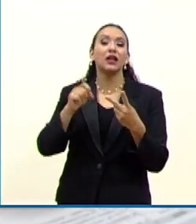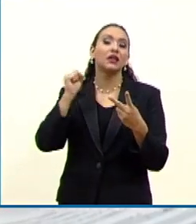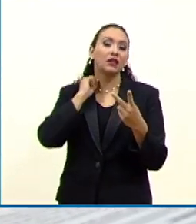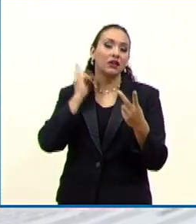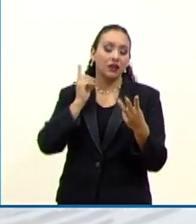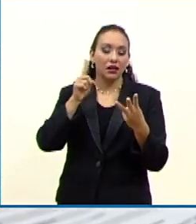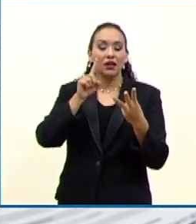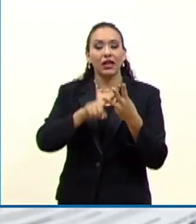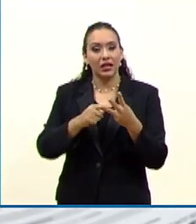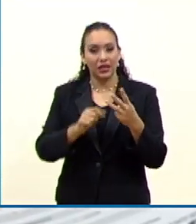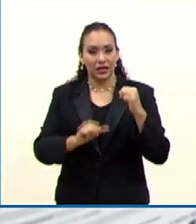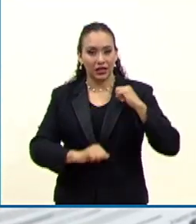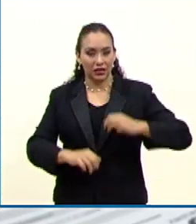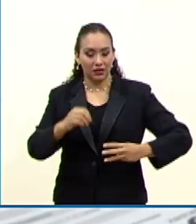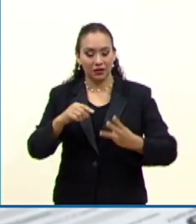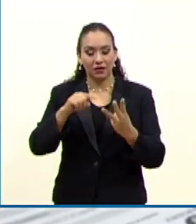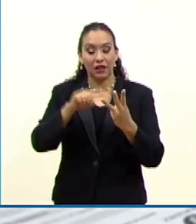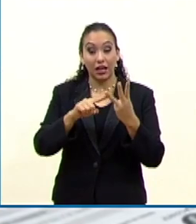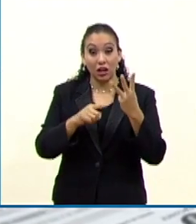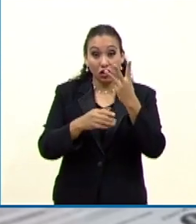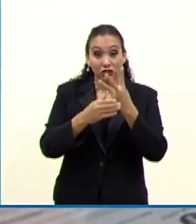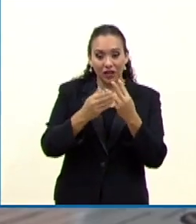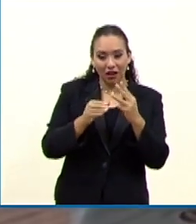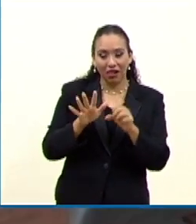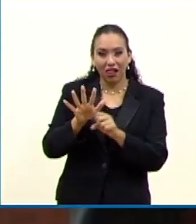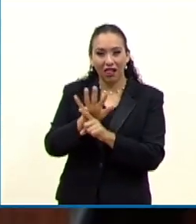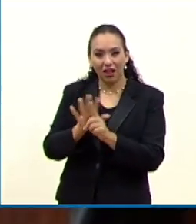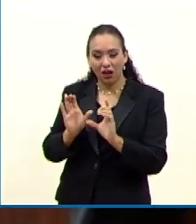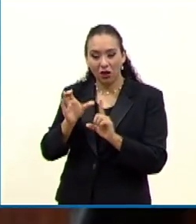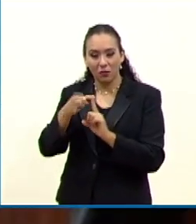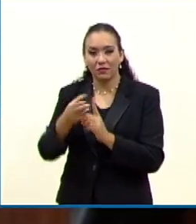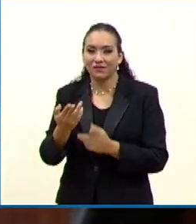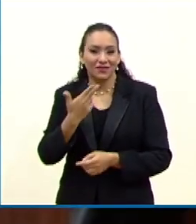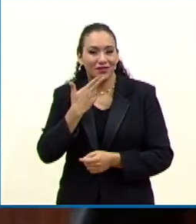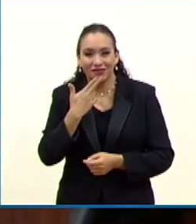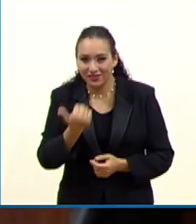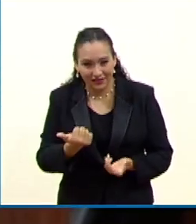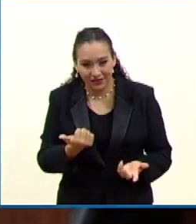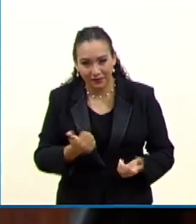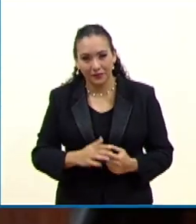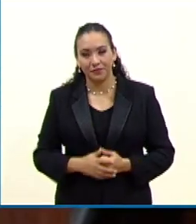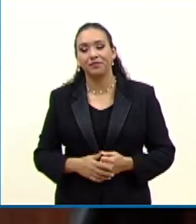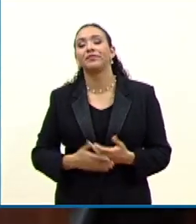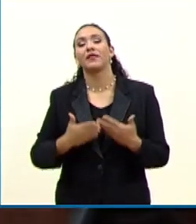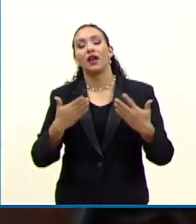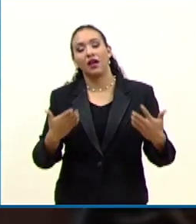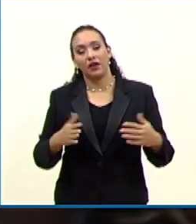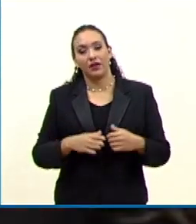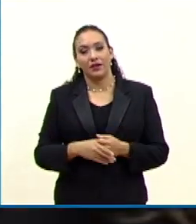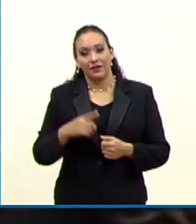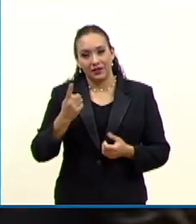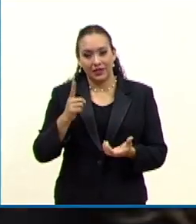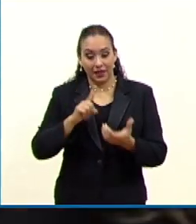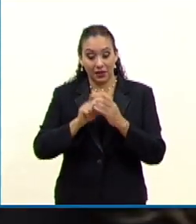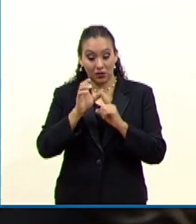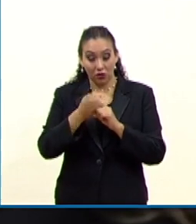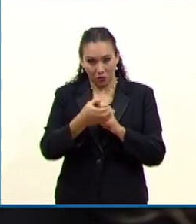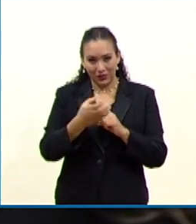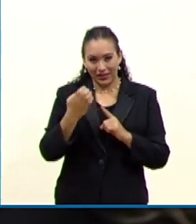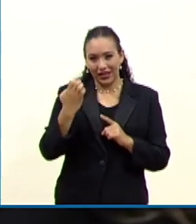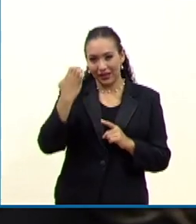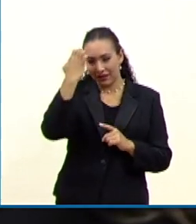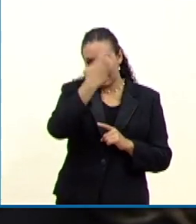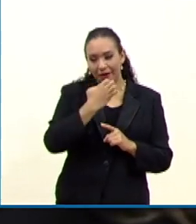especialista Mariana Tames en el blog Axis del Tribunal Electoral. Reconoció que sobre muchos de los integrantes pesan dudas